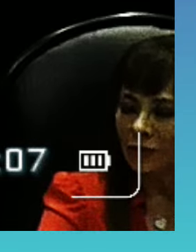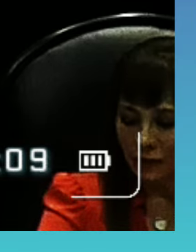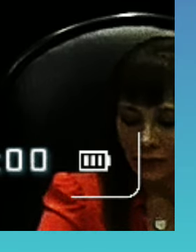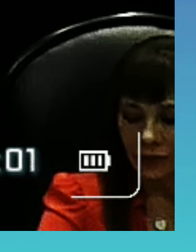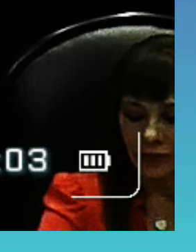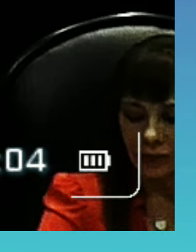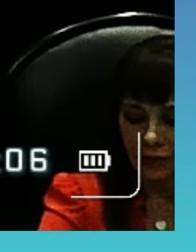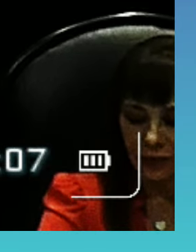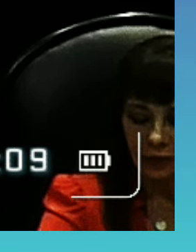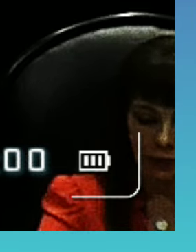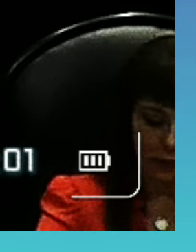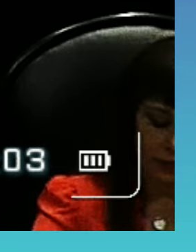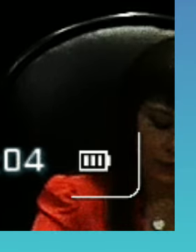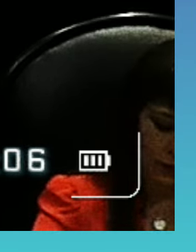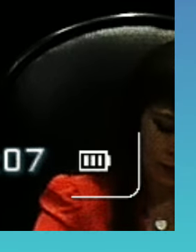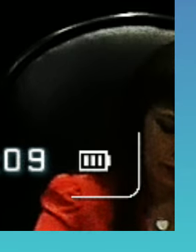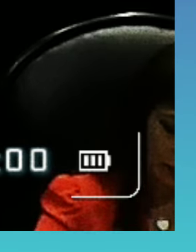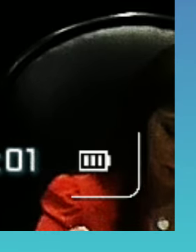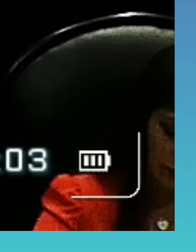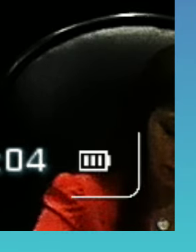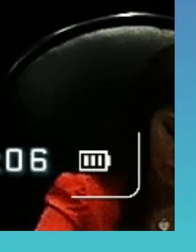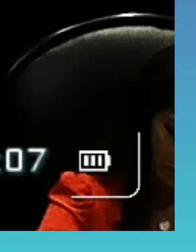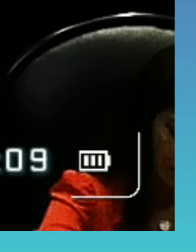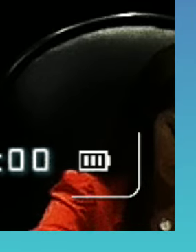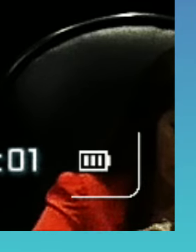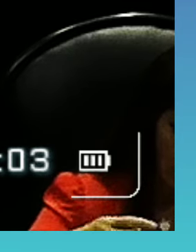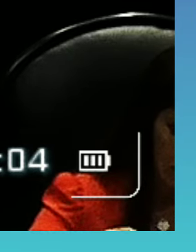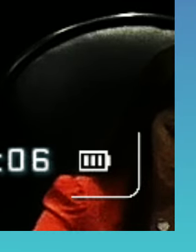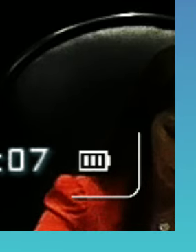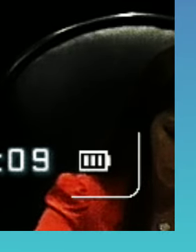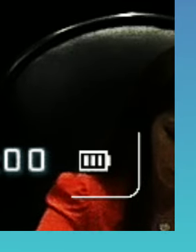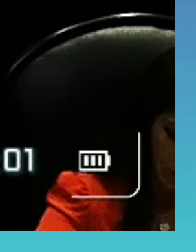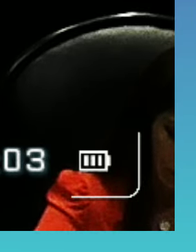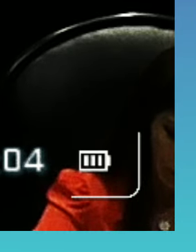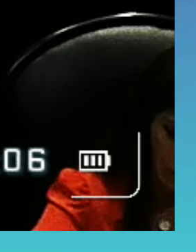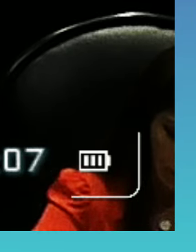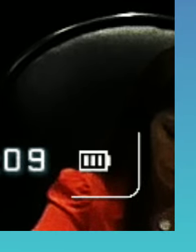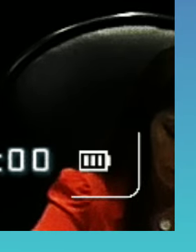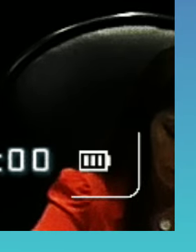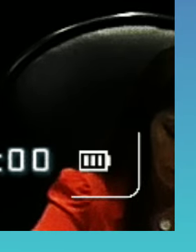totalmente improcedente la acción que intentaron, a la que le concedieron suspensión provisional.